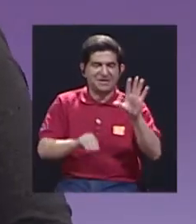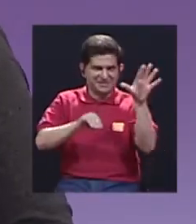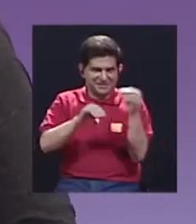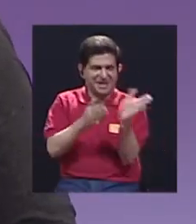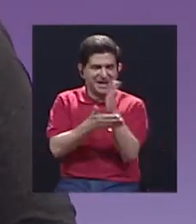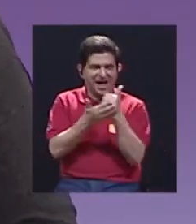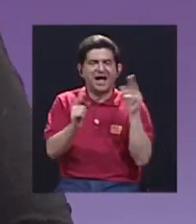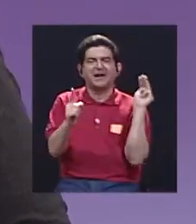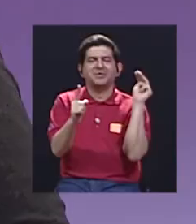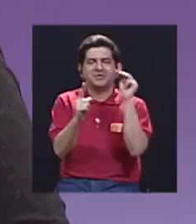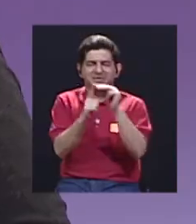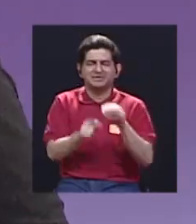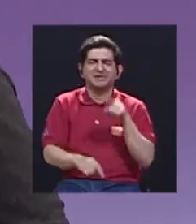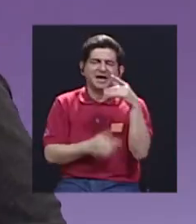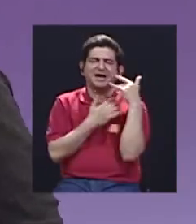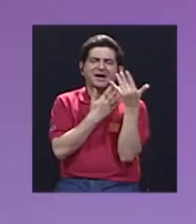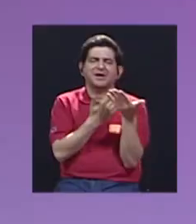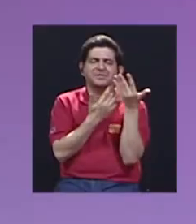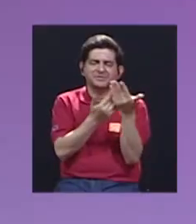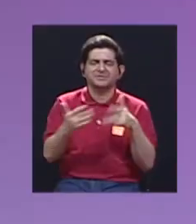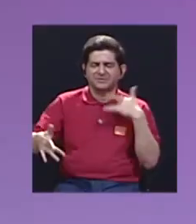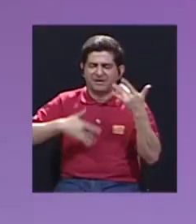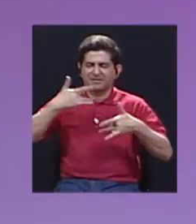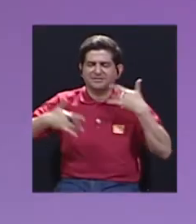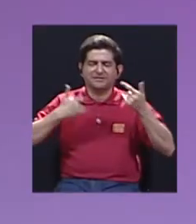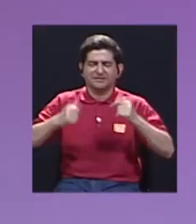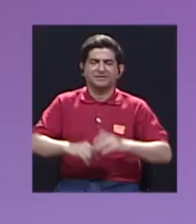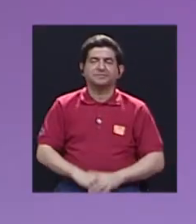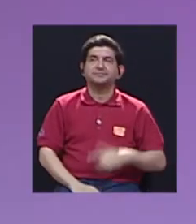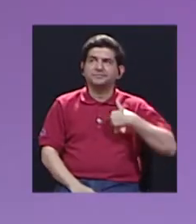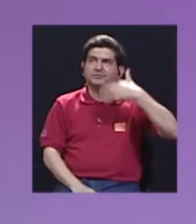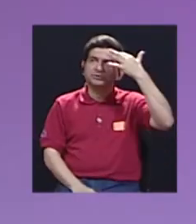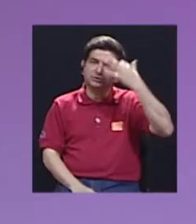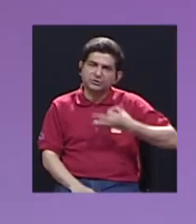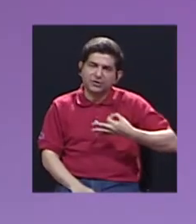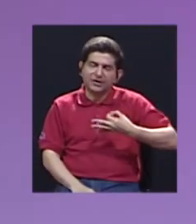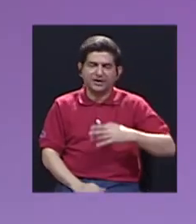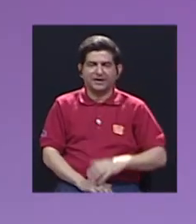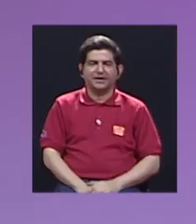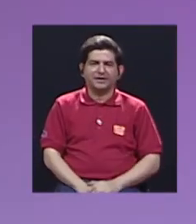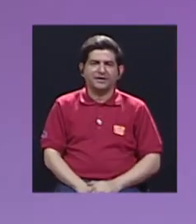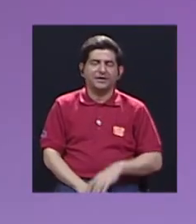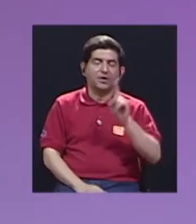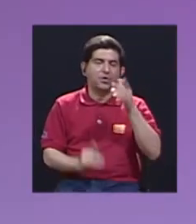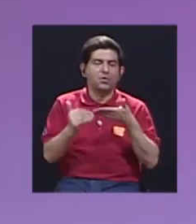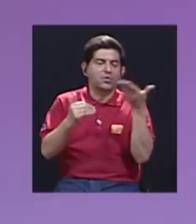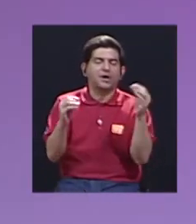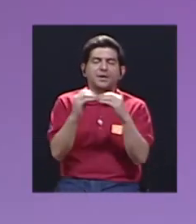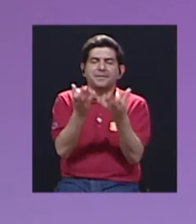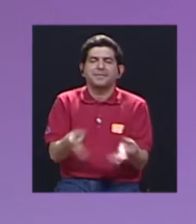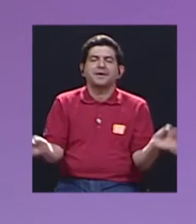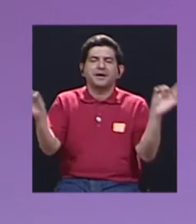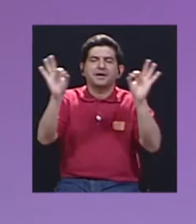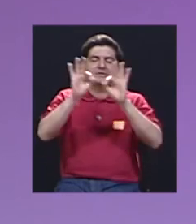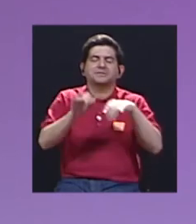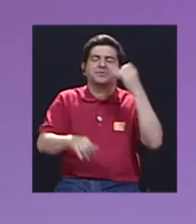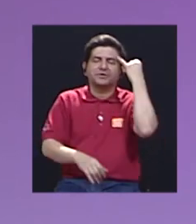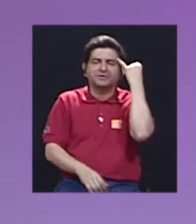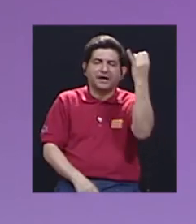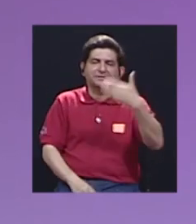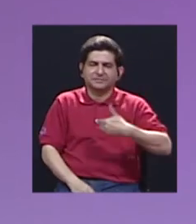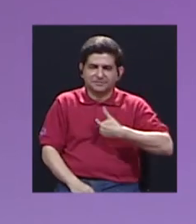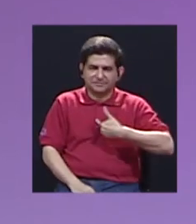algún mensaje, tu expectativa, tu sentimiento. Yo creo que una de las cosas más importantes de esta